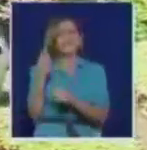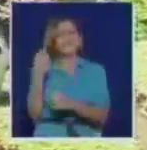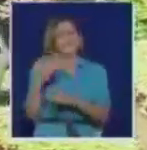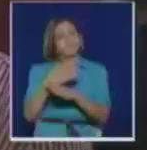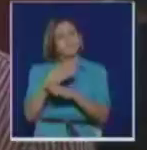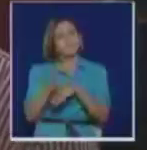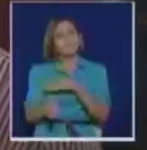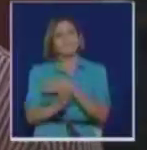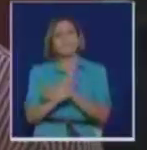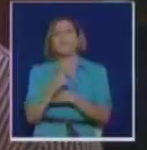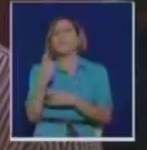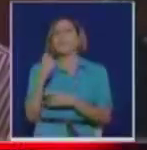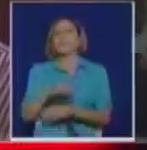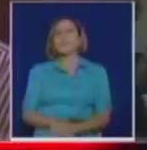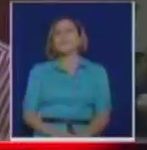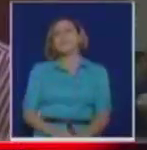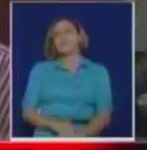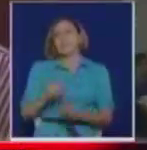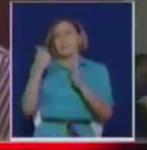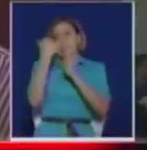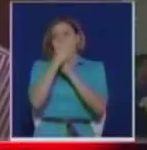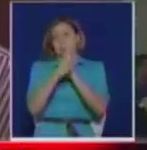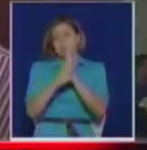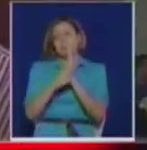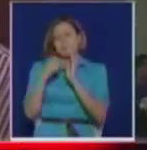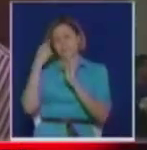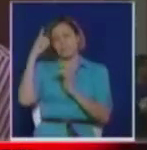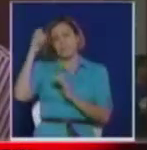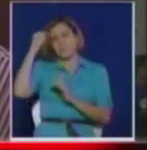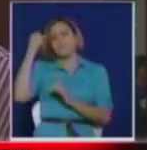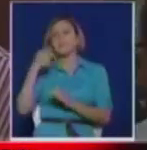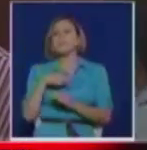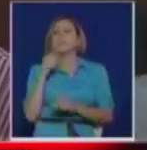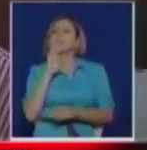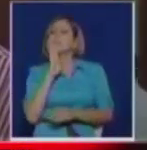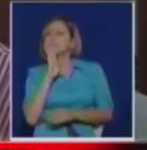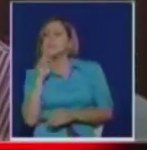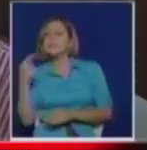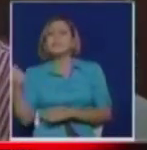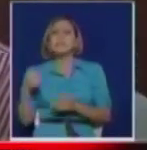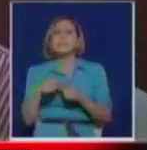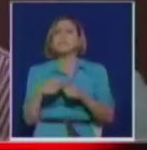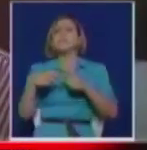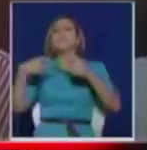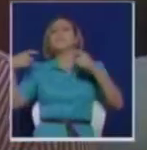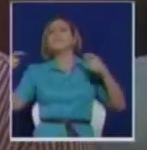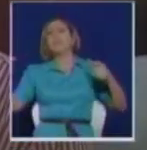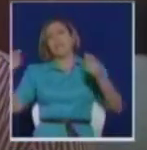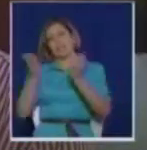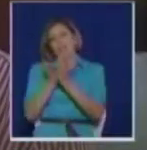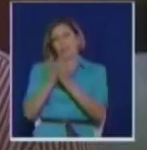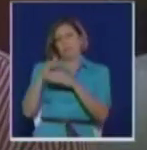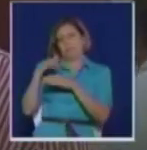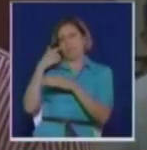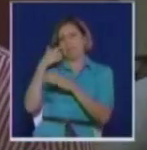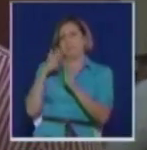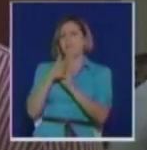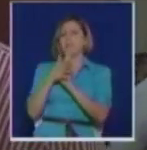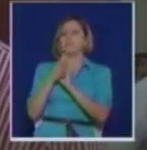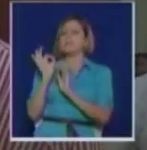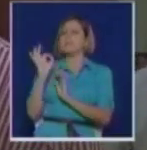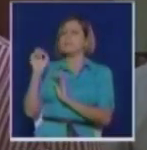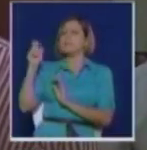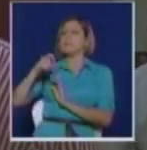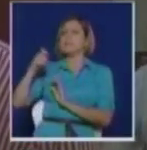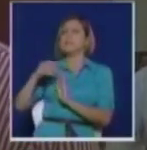problema. El programa de gobierno precisamente le tiende a atender toda esa problemática y hemos presentado unos avances en materia de calidad,